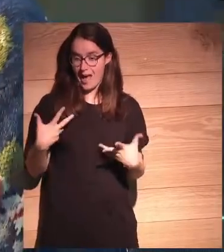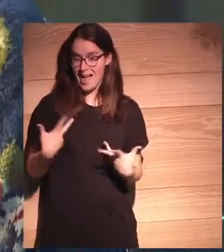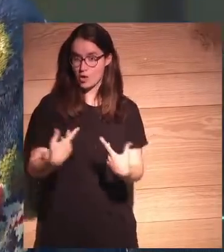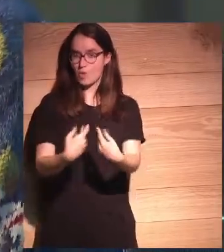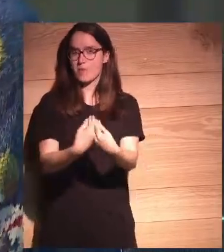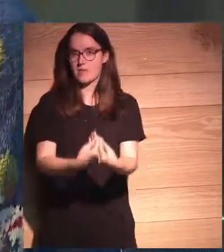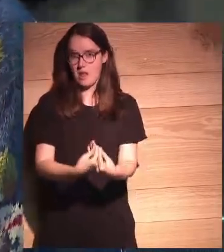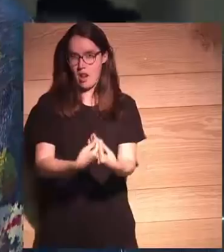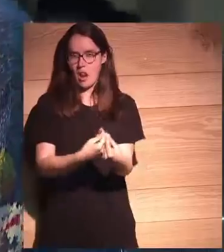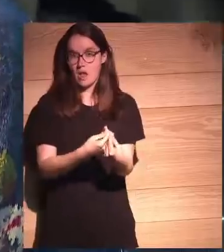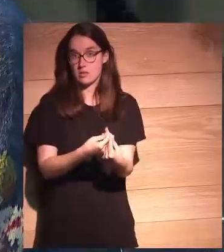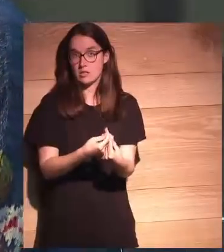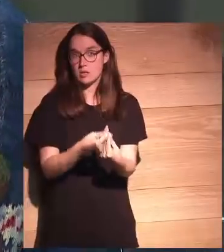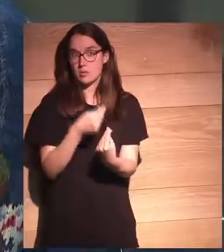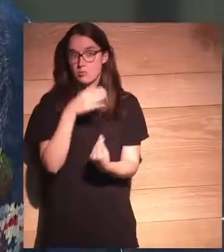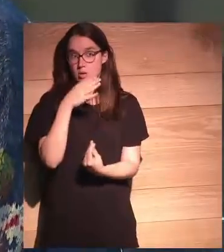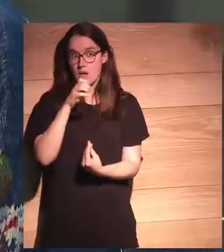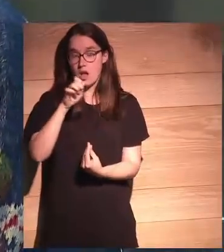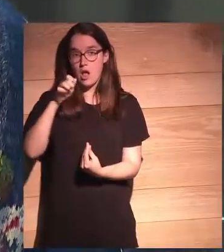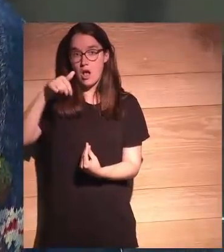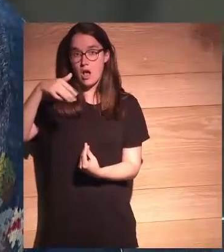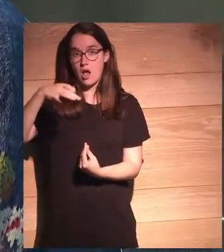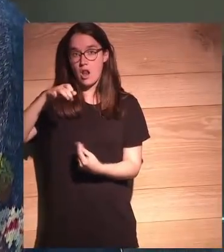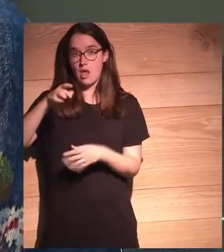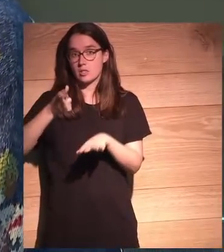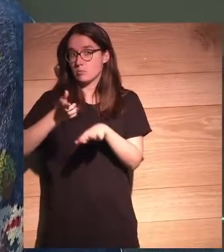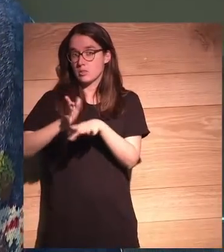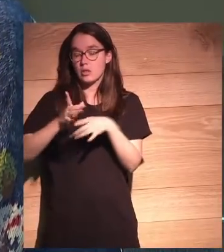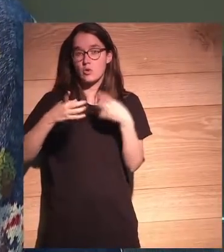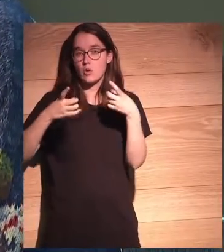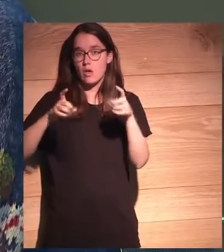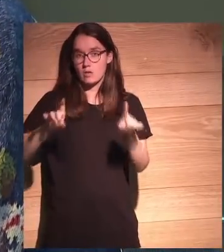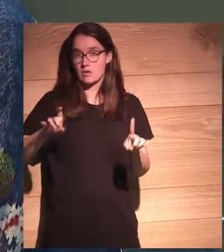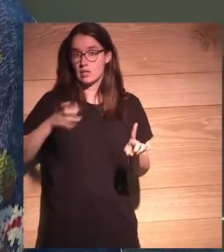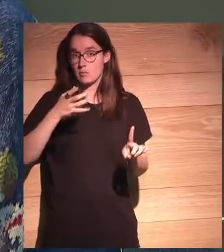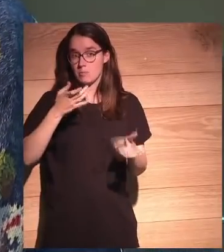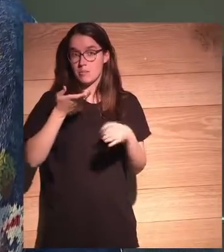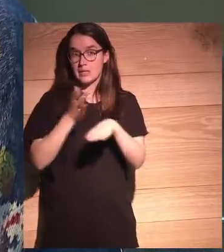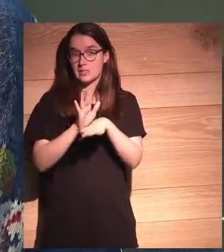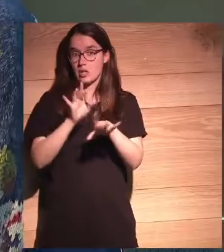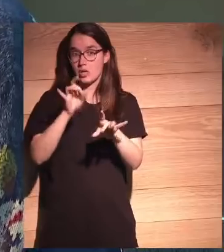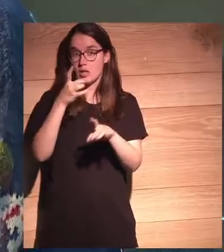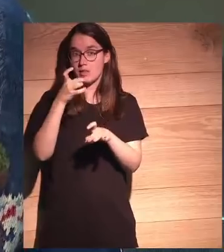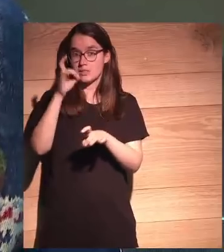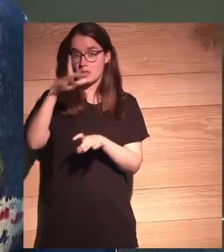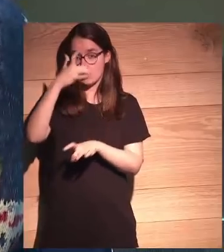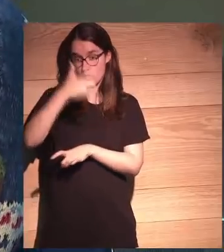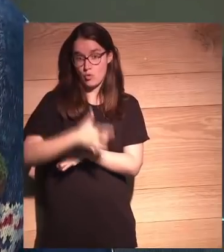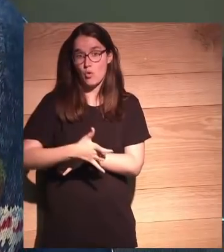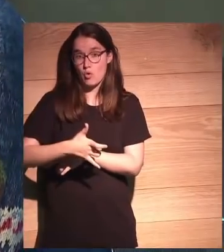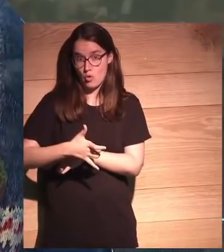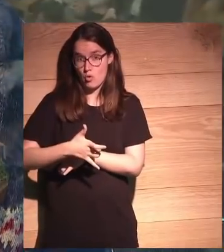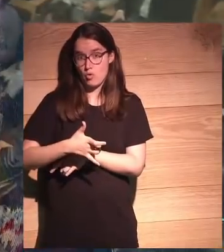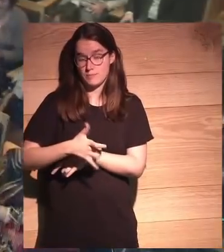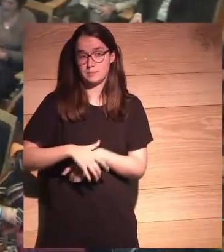acompañarla porque ella no necesita presentación. Si acaso la presentación la necesitaría yo, pero